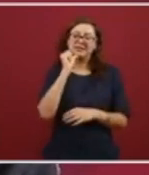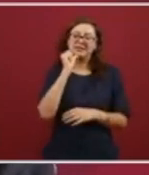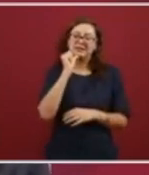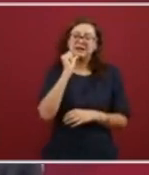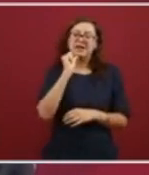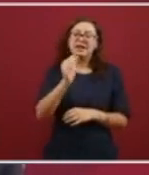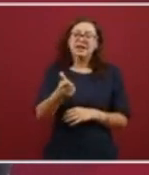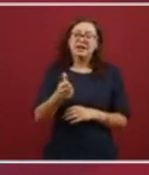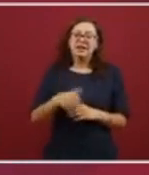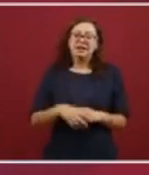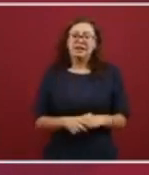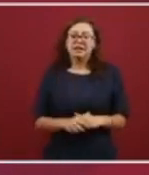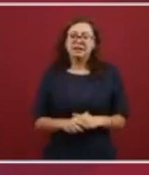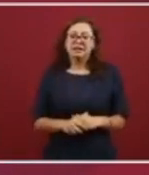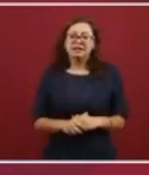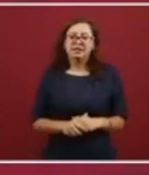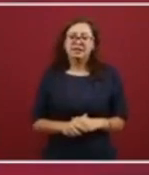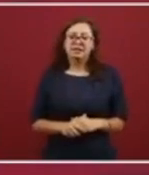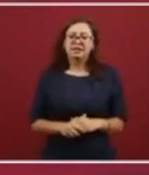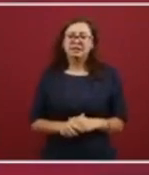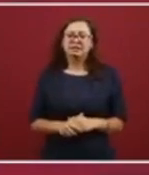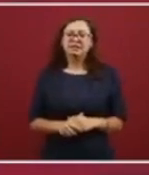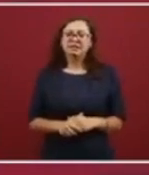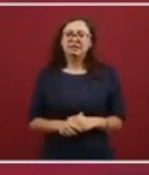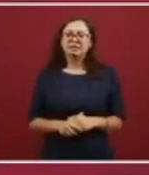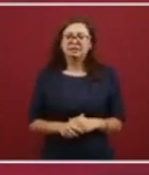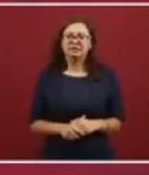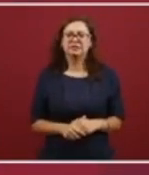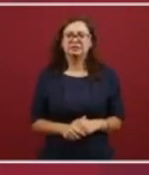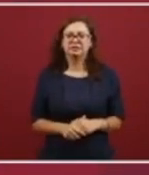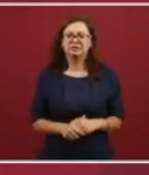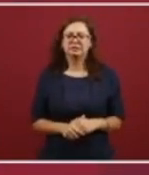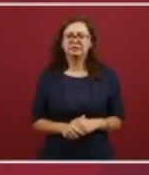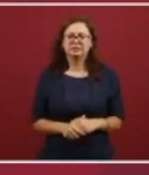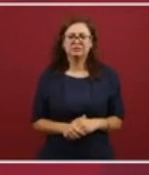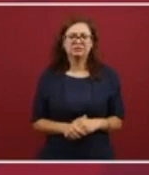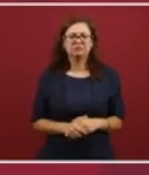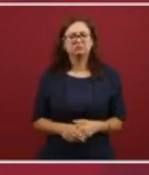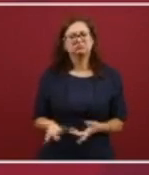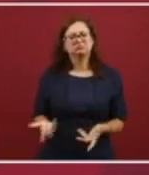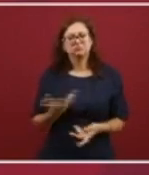Digo, no, ¿cómo me vas a traer el discurso, Laura?